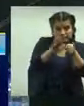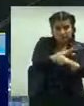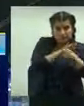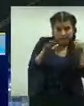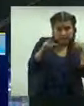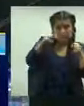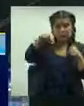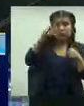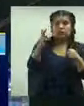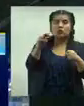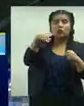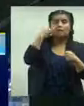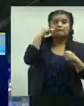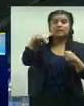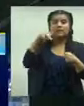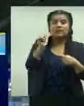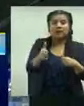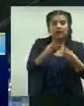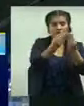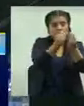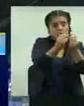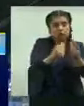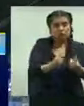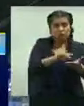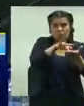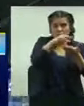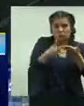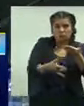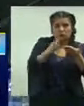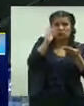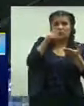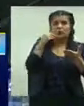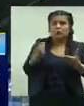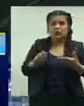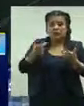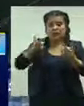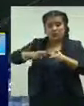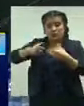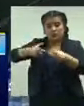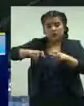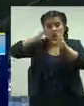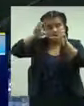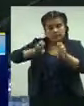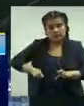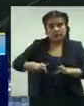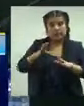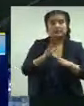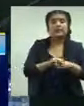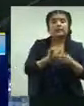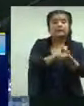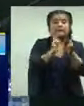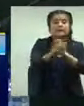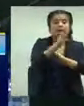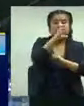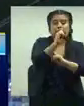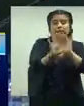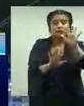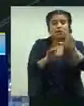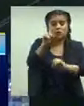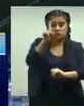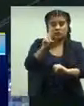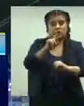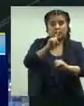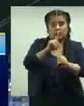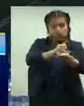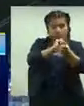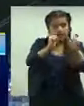nómina. Esta nómina se desfinanció derivado al personal que fue trasladado a 011 con los procesos de